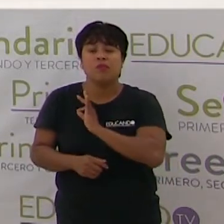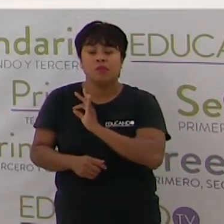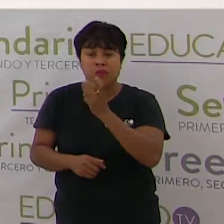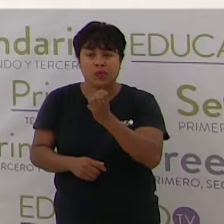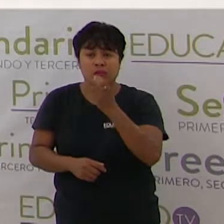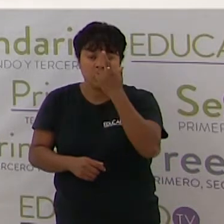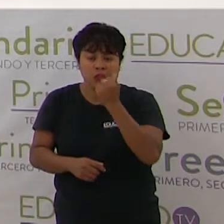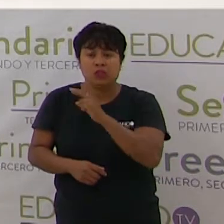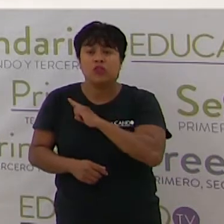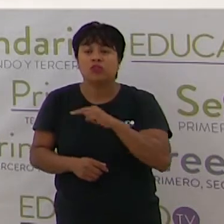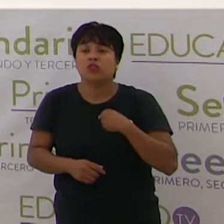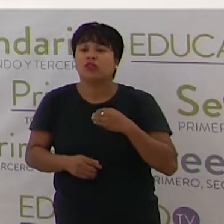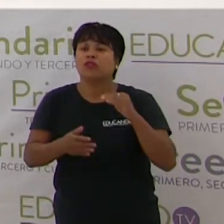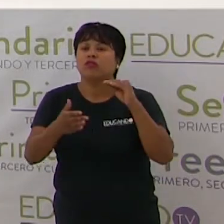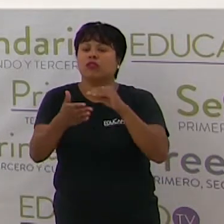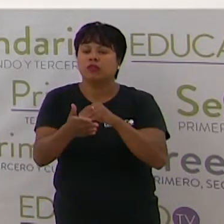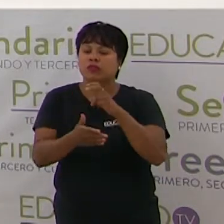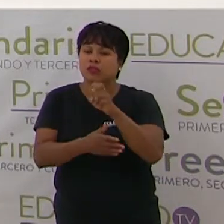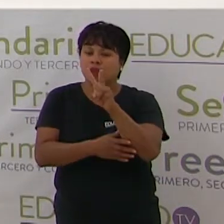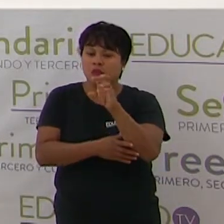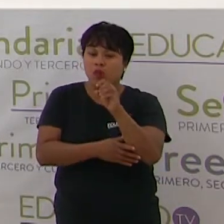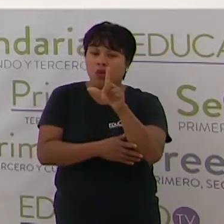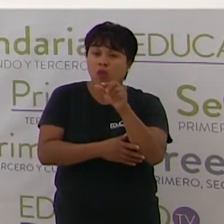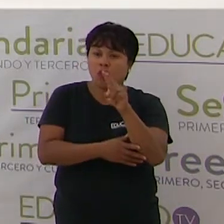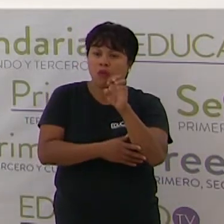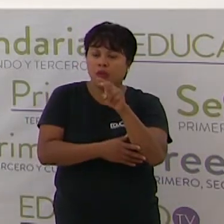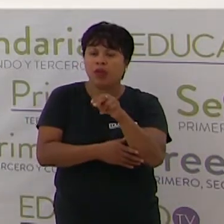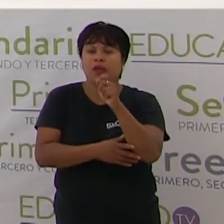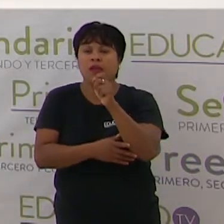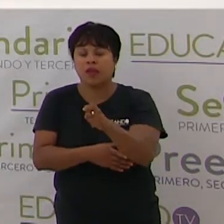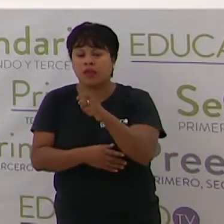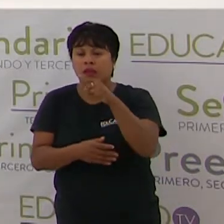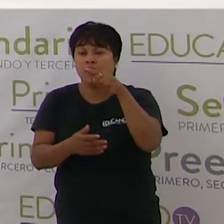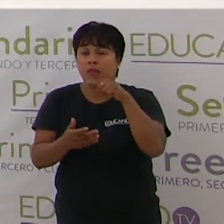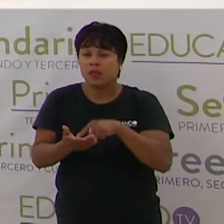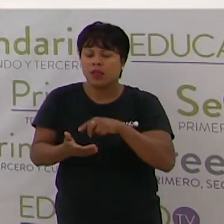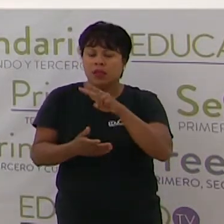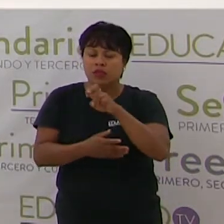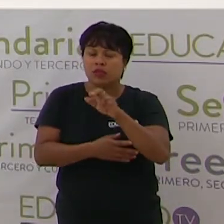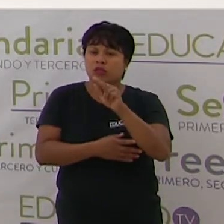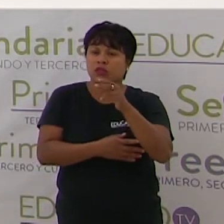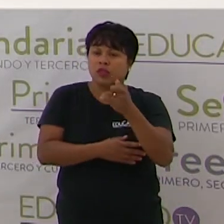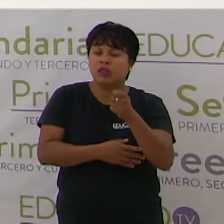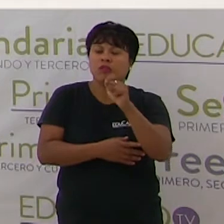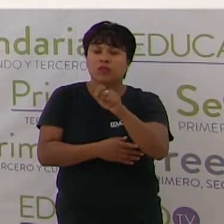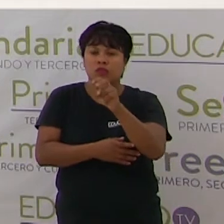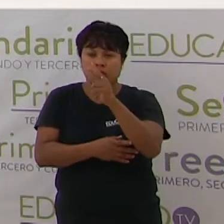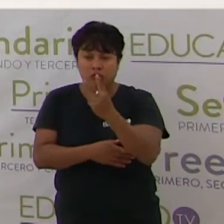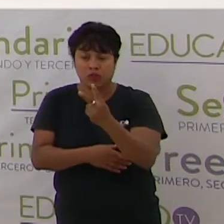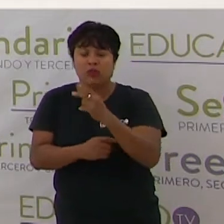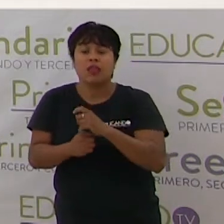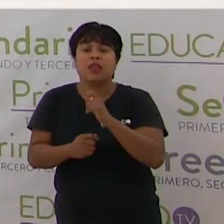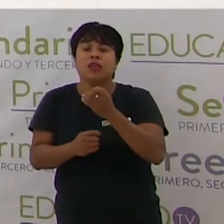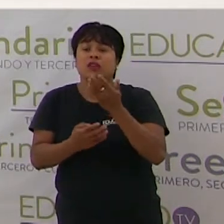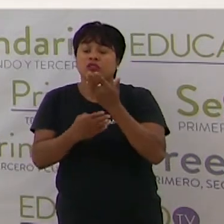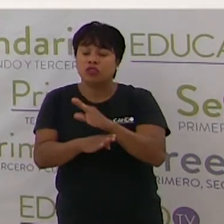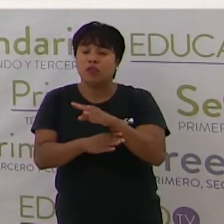la establecimos aquí. El volumen del cilindro, que es 6.283.2 centímetros cúbicos sobre